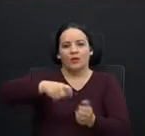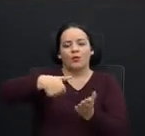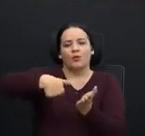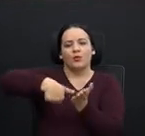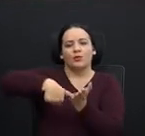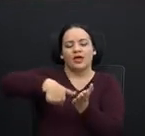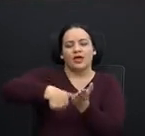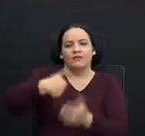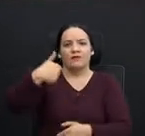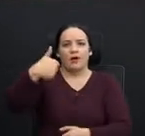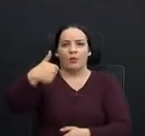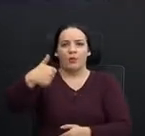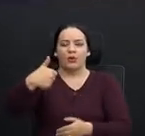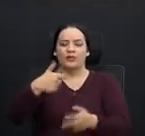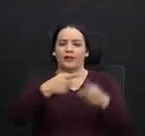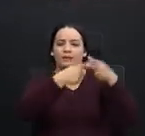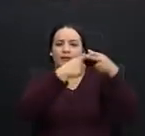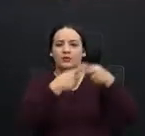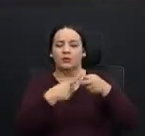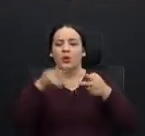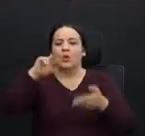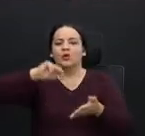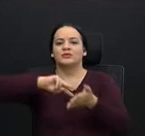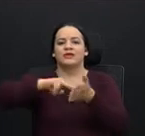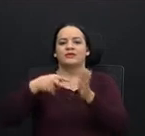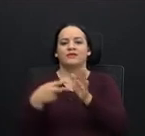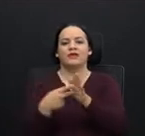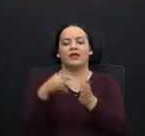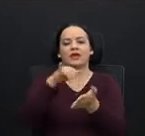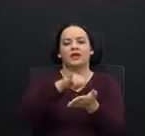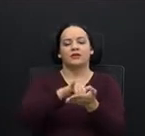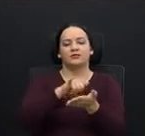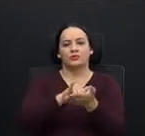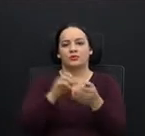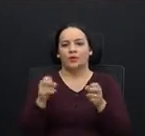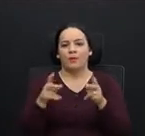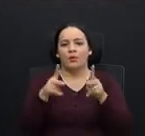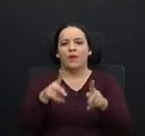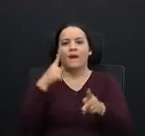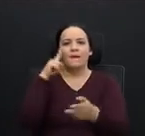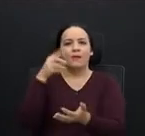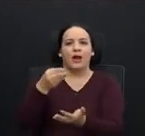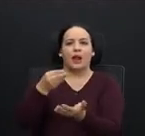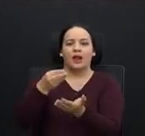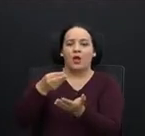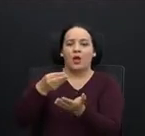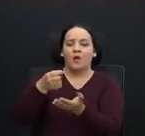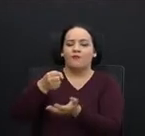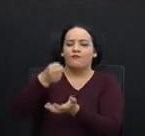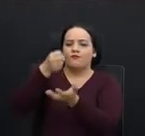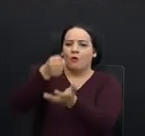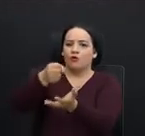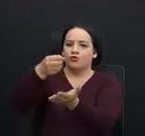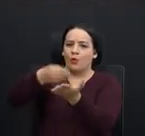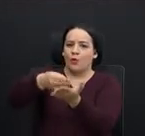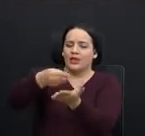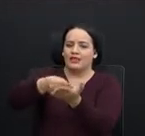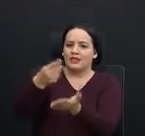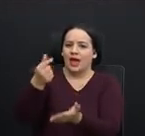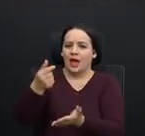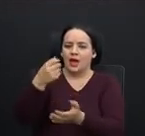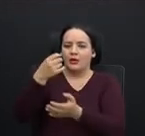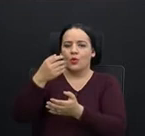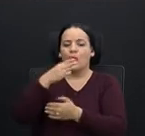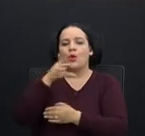préstamo. Ahora, esto no quiere decir que esto sea una llave para el Fondo Monetario, no quiere decir que vayamos a aprobar como un